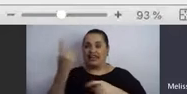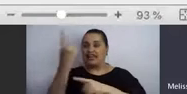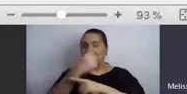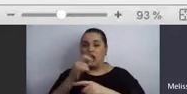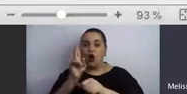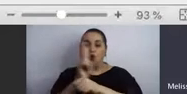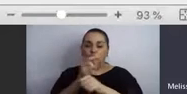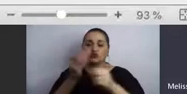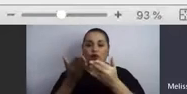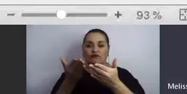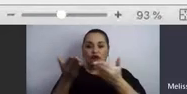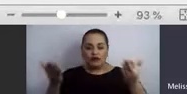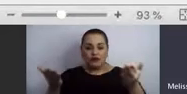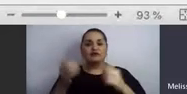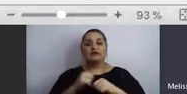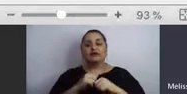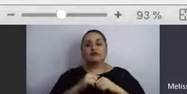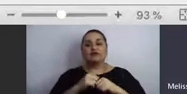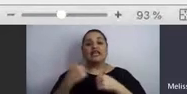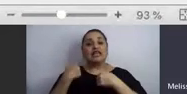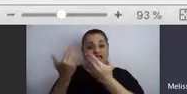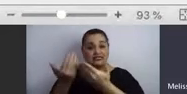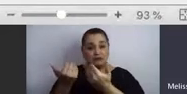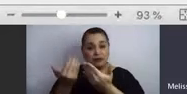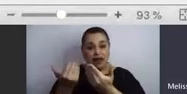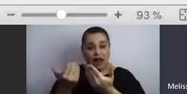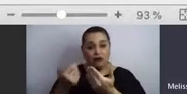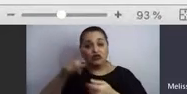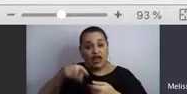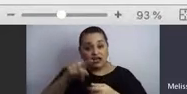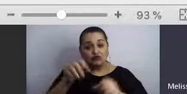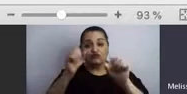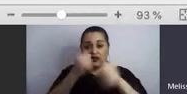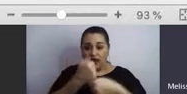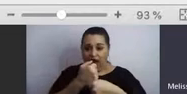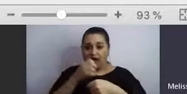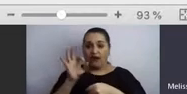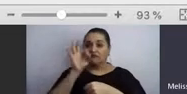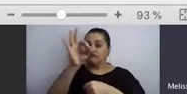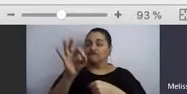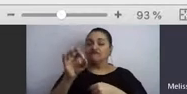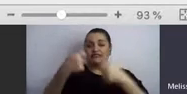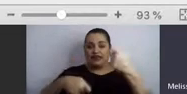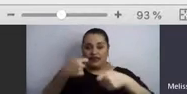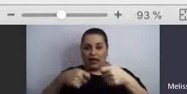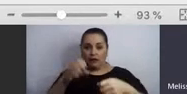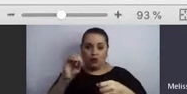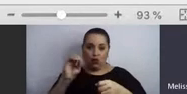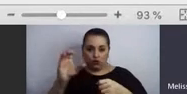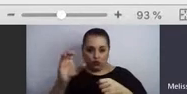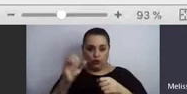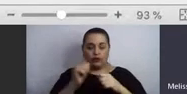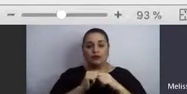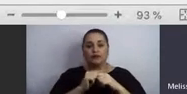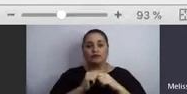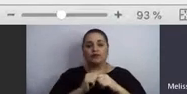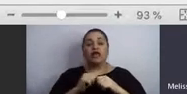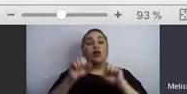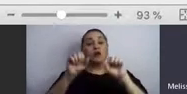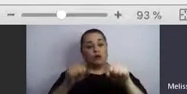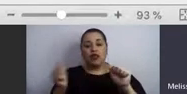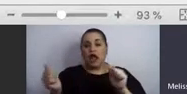herramienta y, pues, esperamos que esto se lleve a cabo en septiembre, octubre, y, pues, que nos